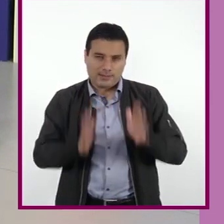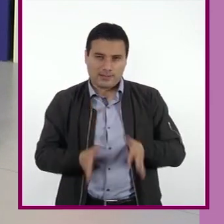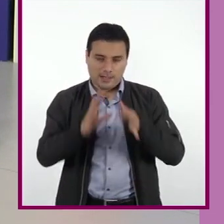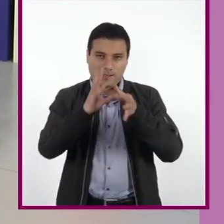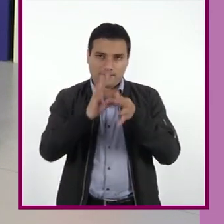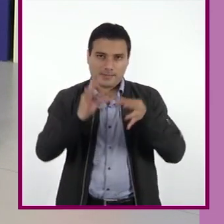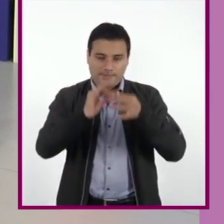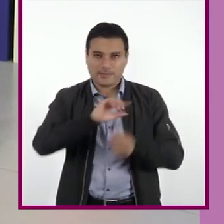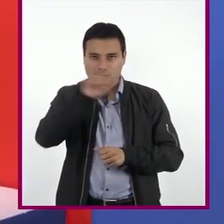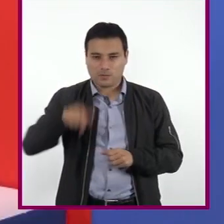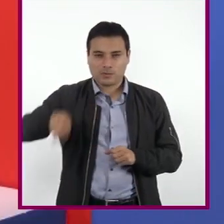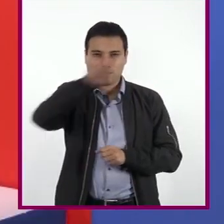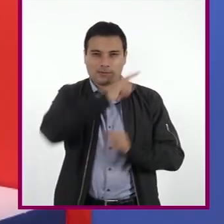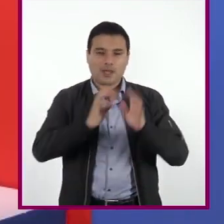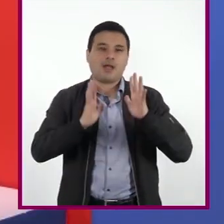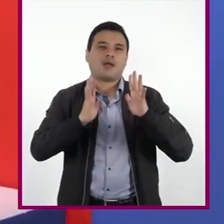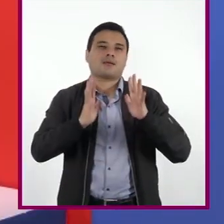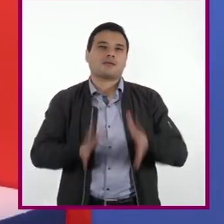propia definición.